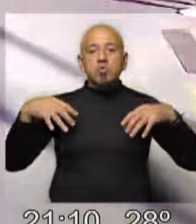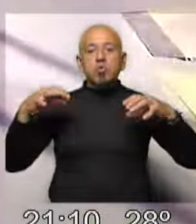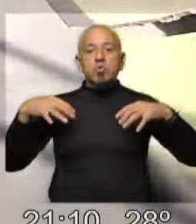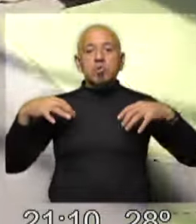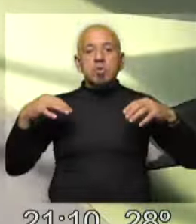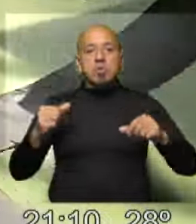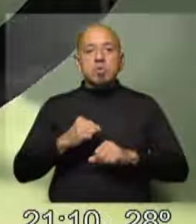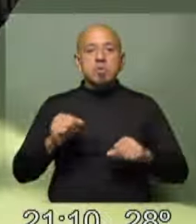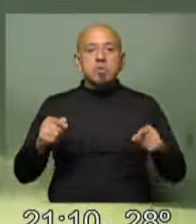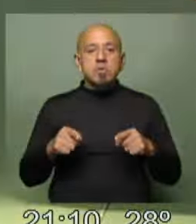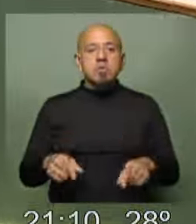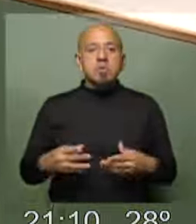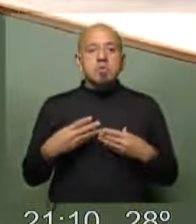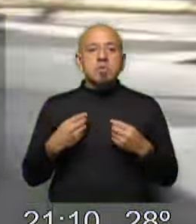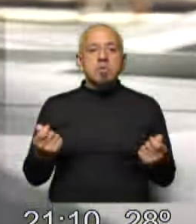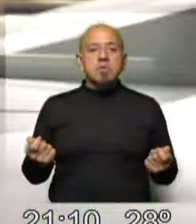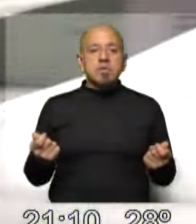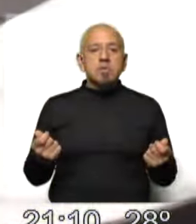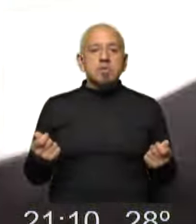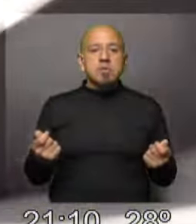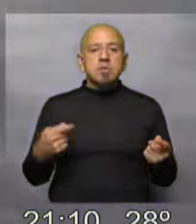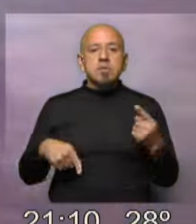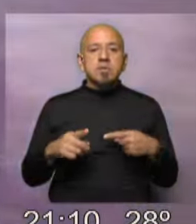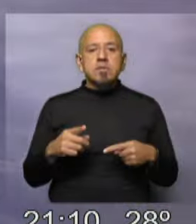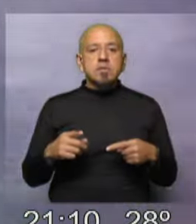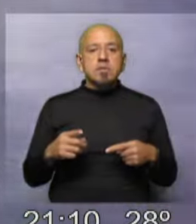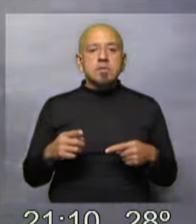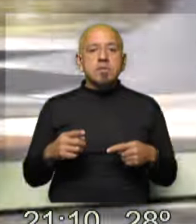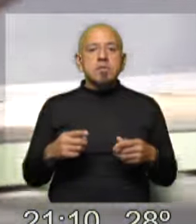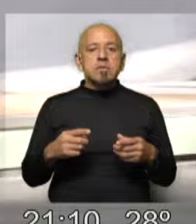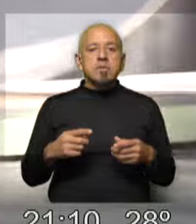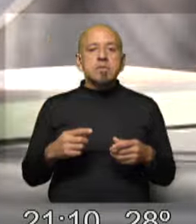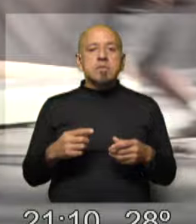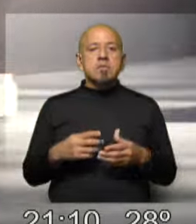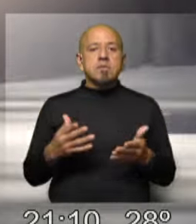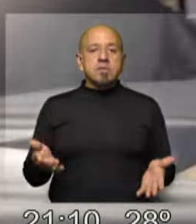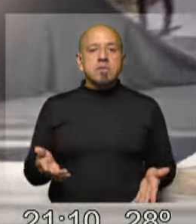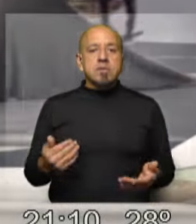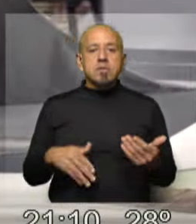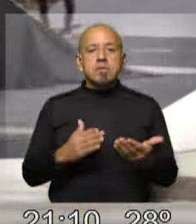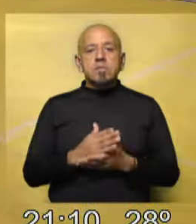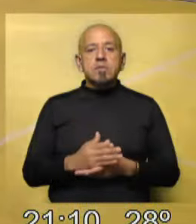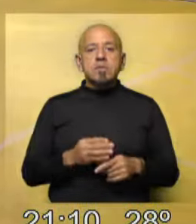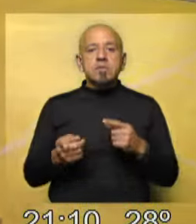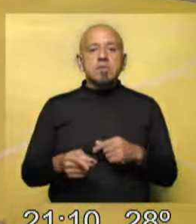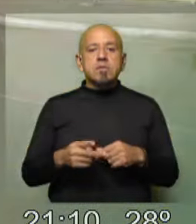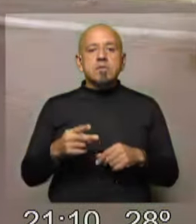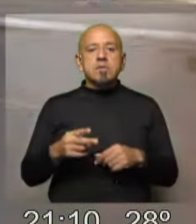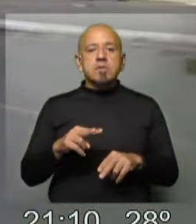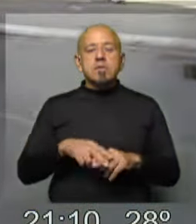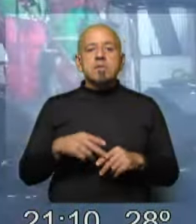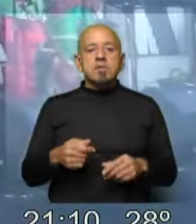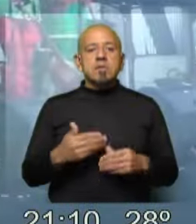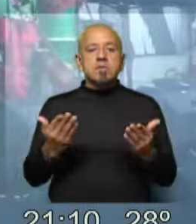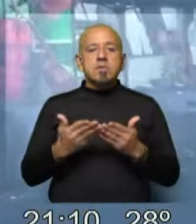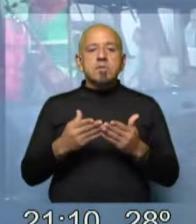puede tener esa sensación de ir a un parque salir de su lugar de de de siempre no y sentarse a estudiar en otro lugar traerse